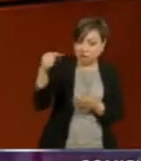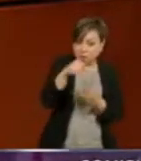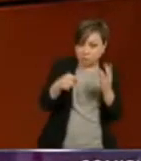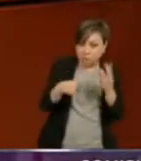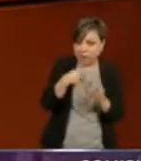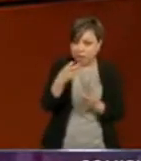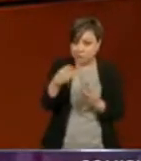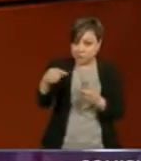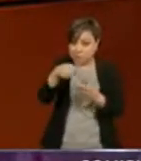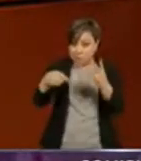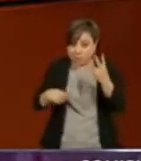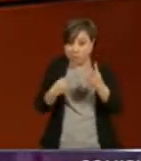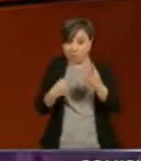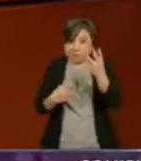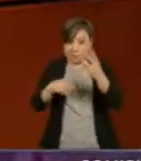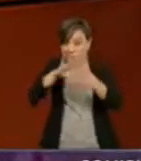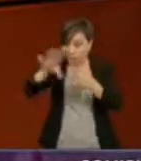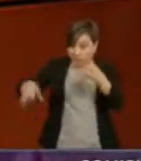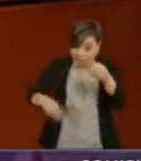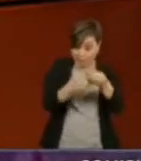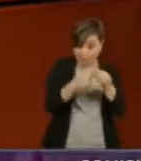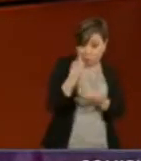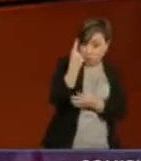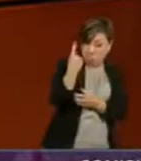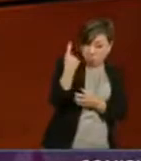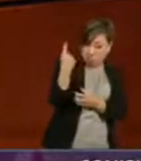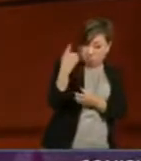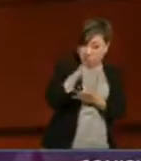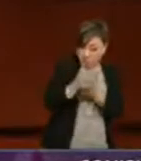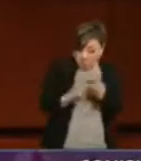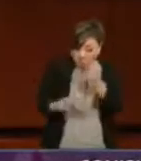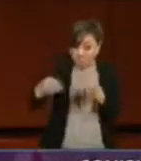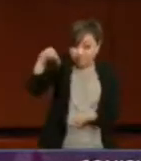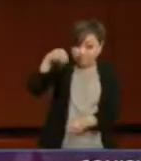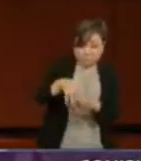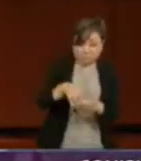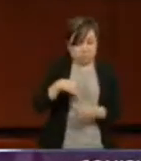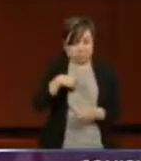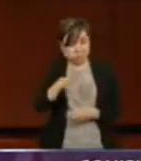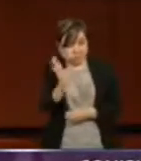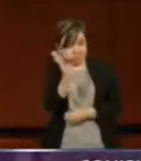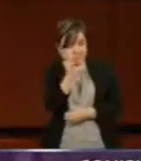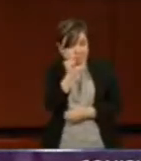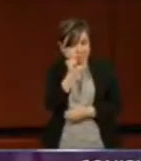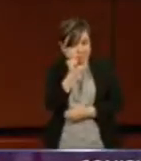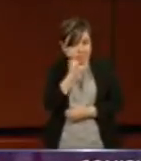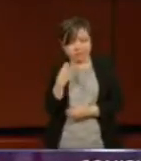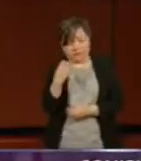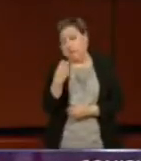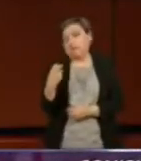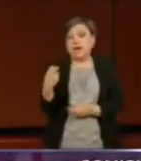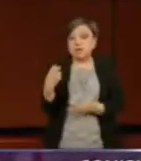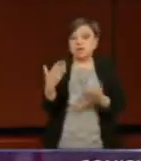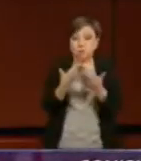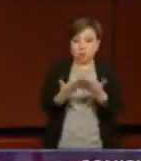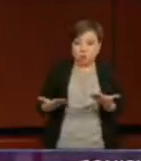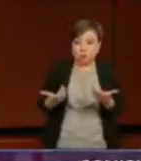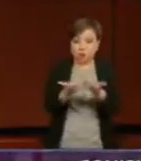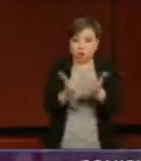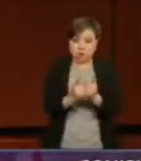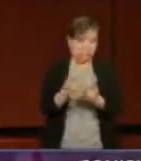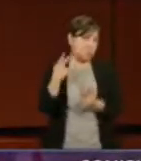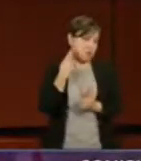meter los tres casos en una sola bolsa y pensar que podemos votarlos en un solo acto. En esta bancada